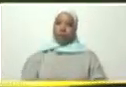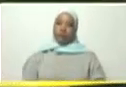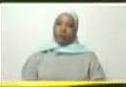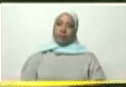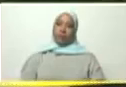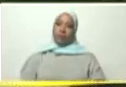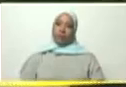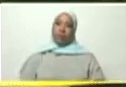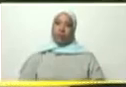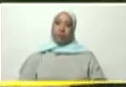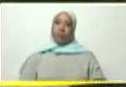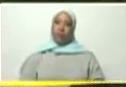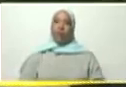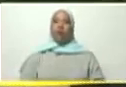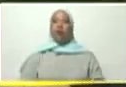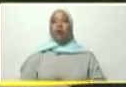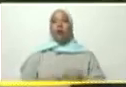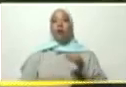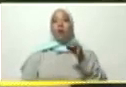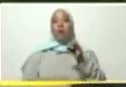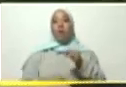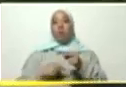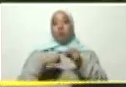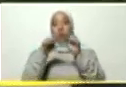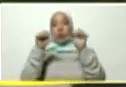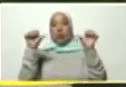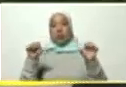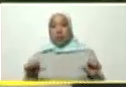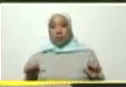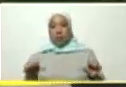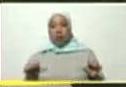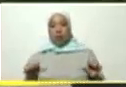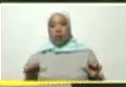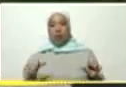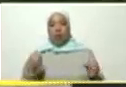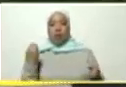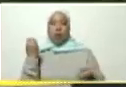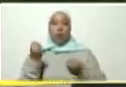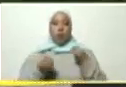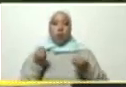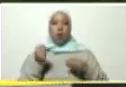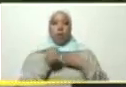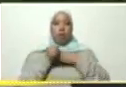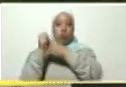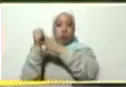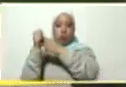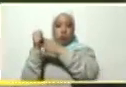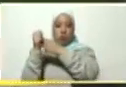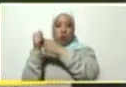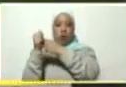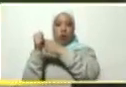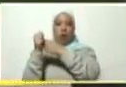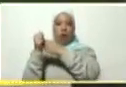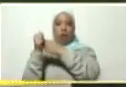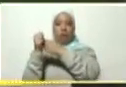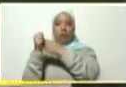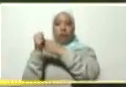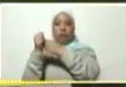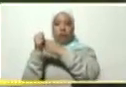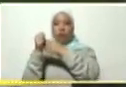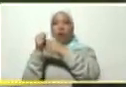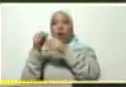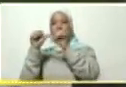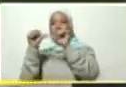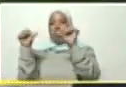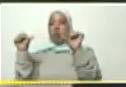ir construyendo un sistema de Liderazgo un sistema de